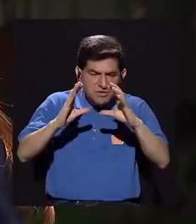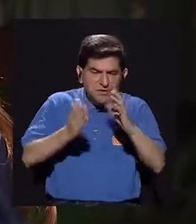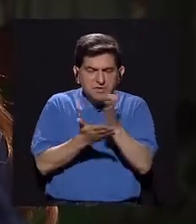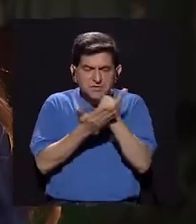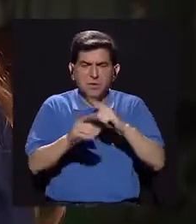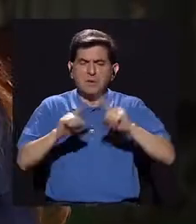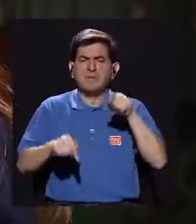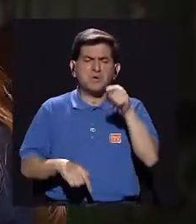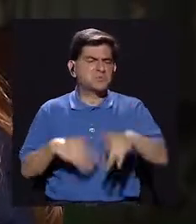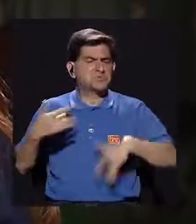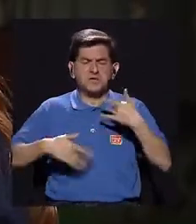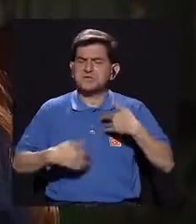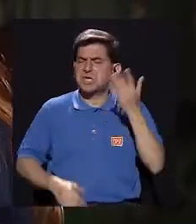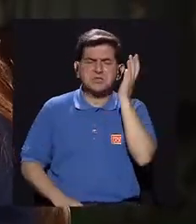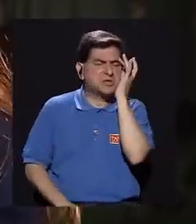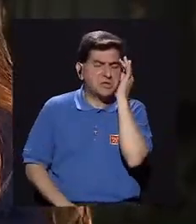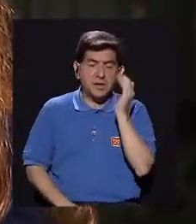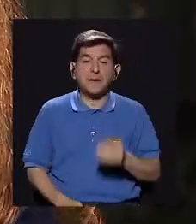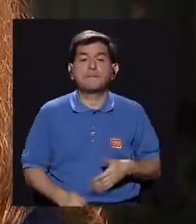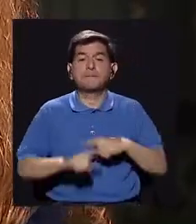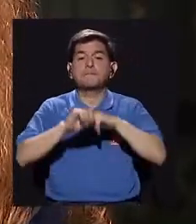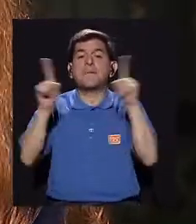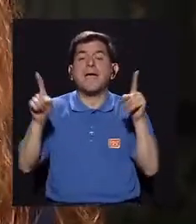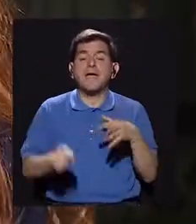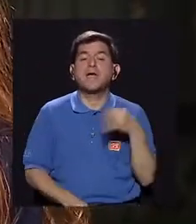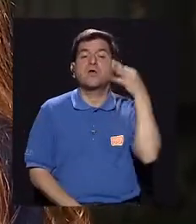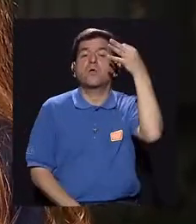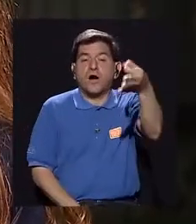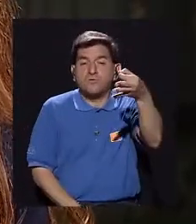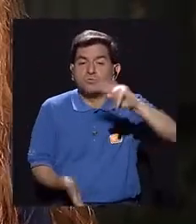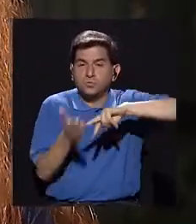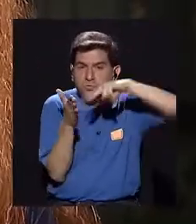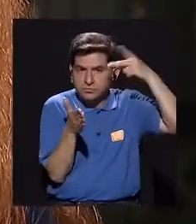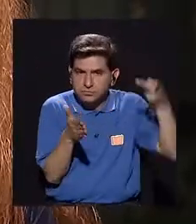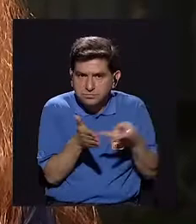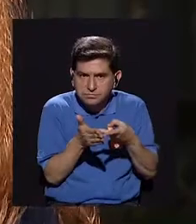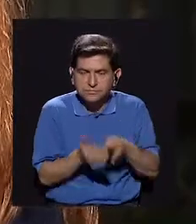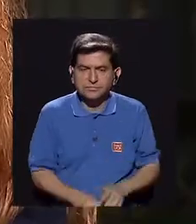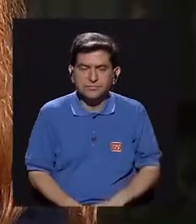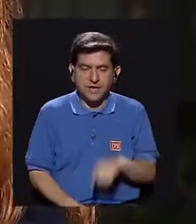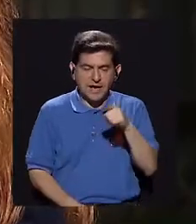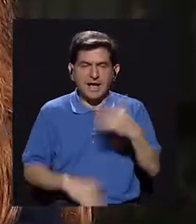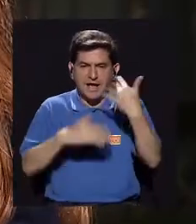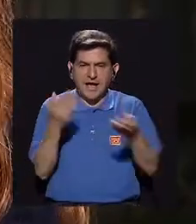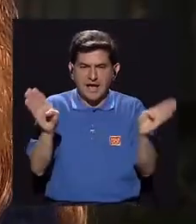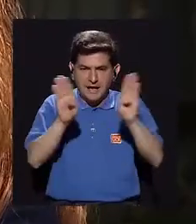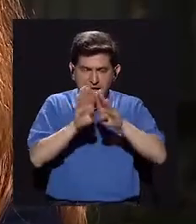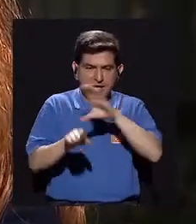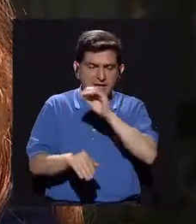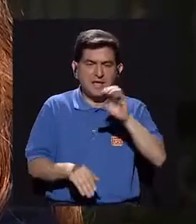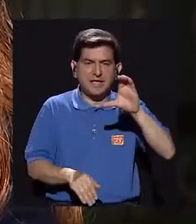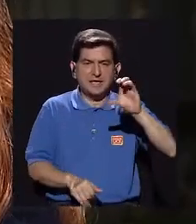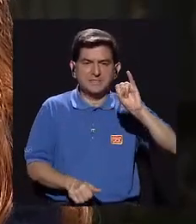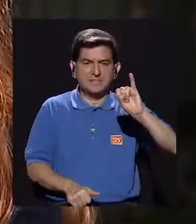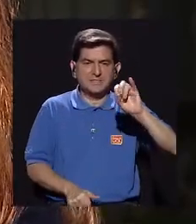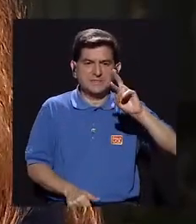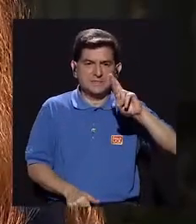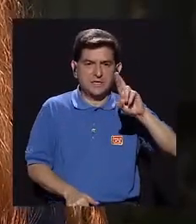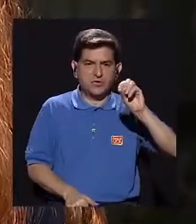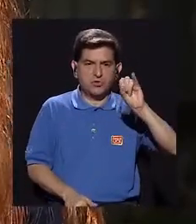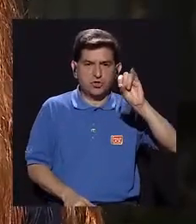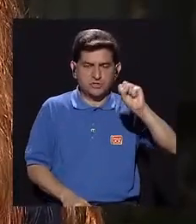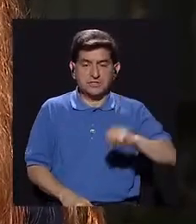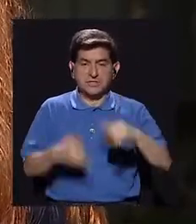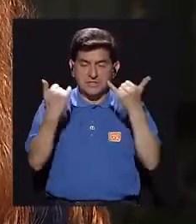nada, no se preocupa. El problema es que a largo plazo eso va a llevar a fibrosis y a cirrosis. Y ya cuando